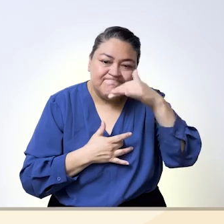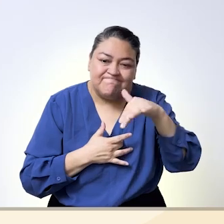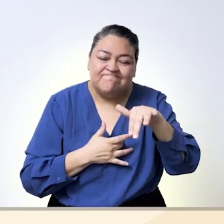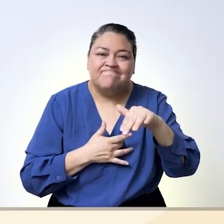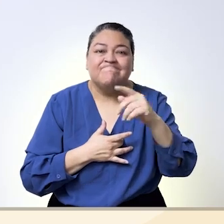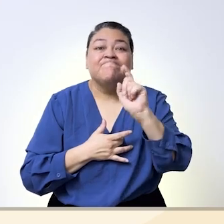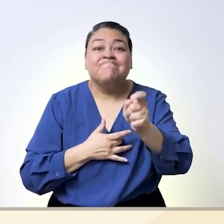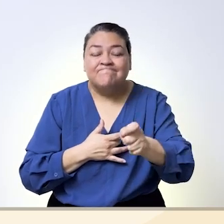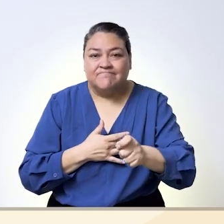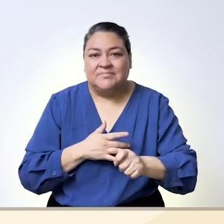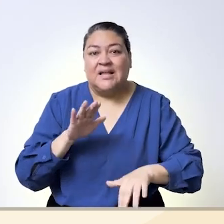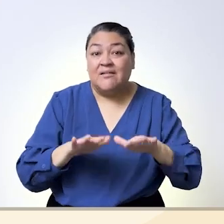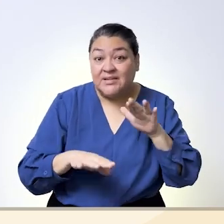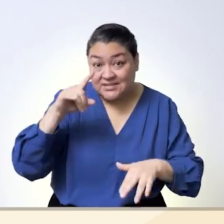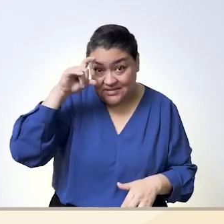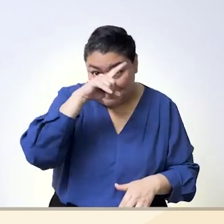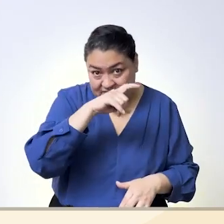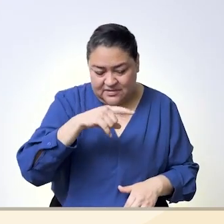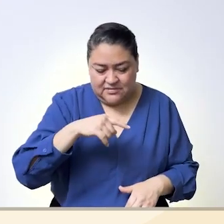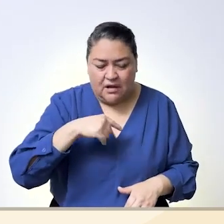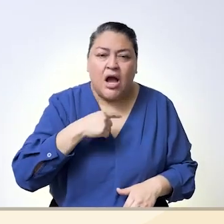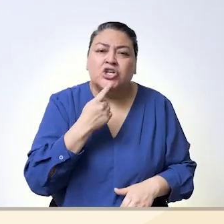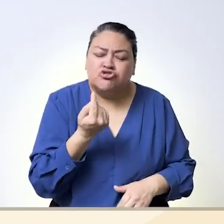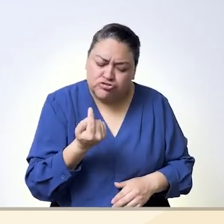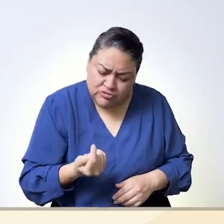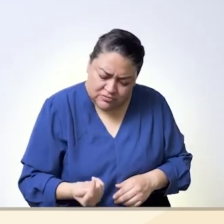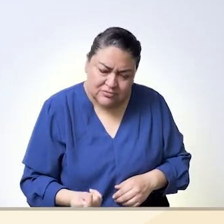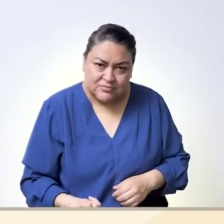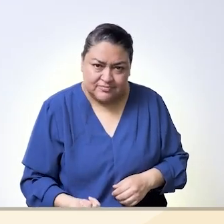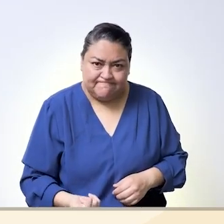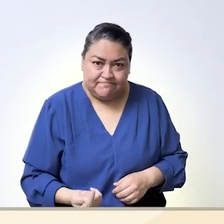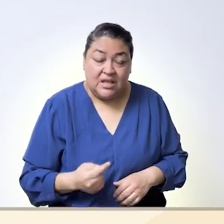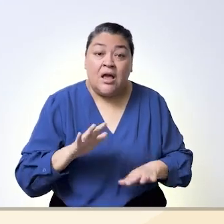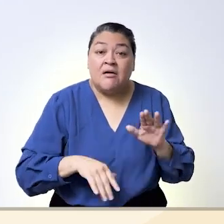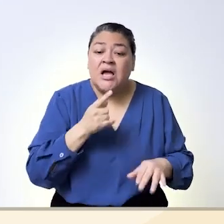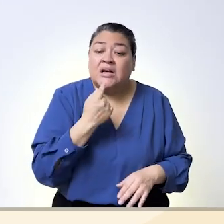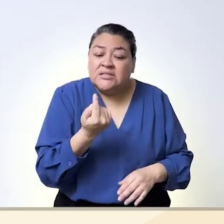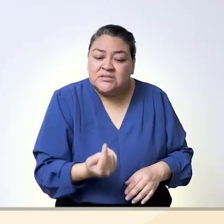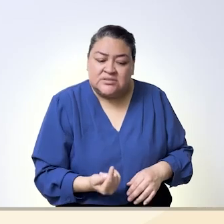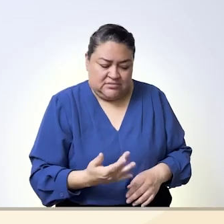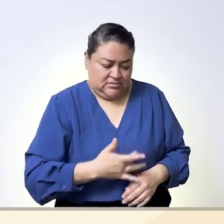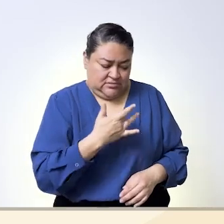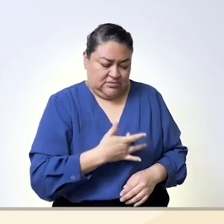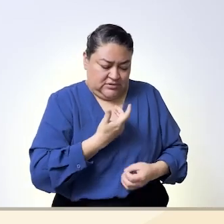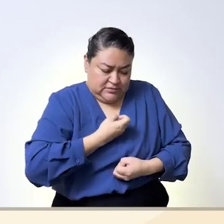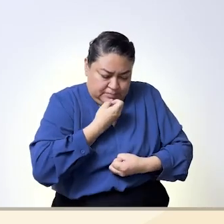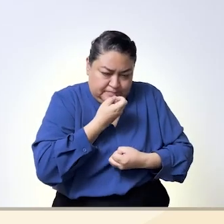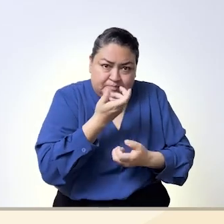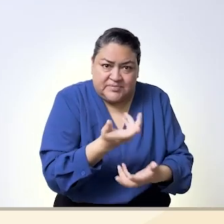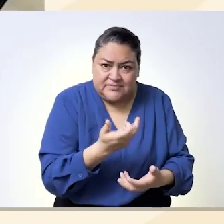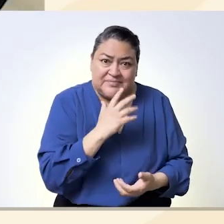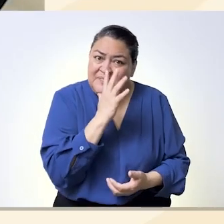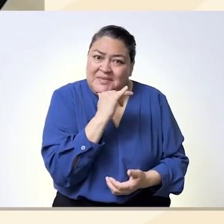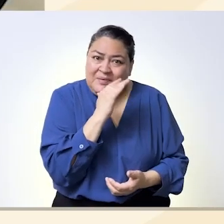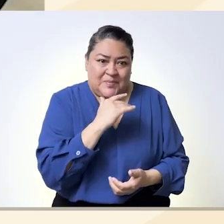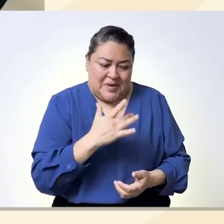justo de una búsqueda muy, muy complicada desde que uno es infante, pues, porque hay cosas que no puedes describir